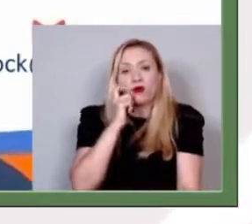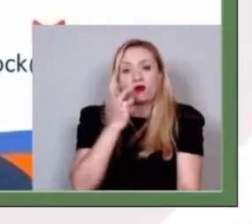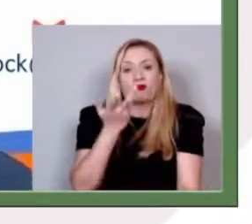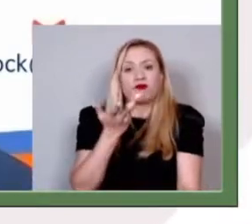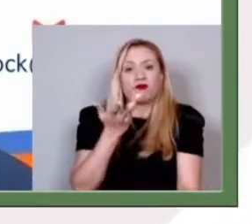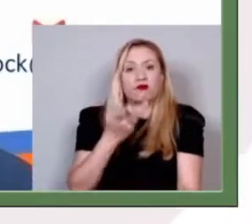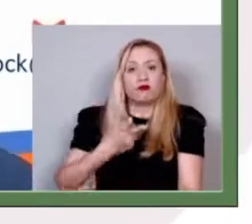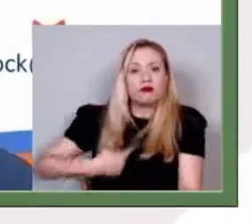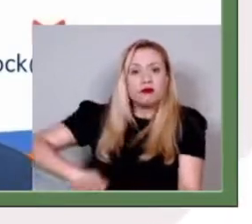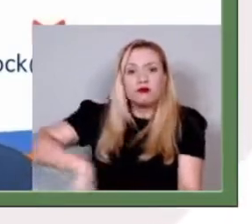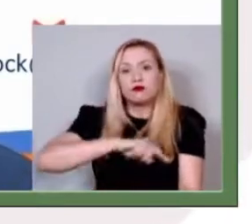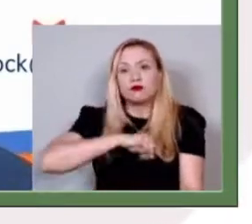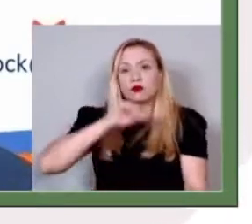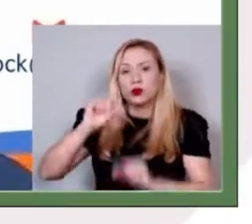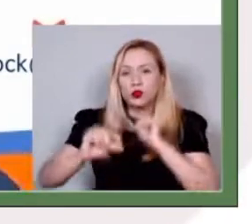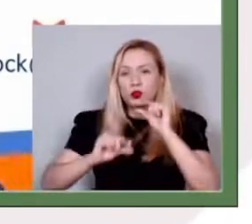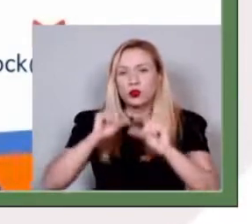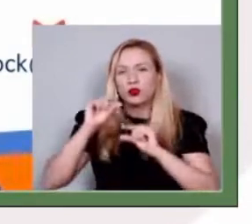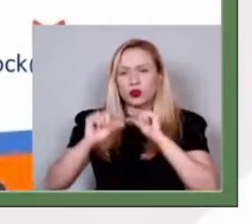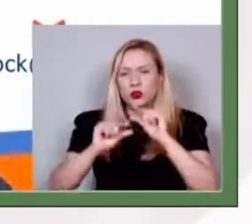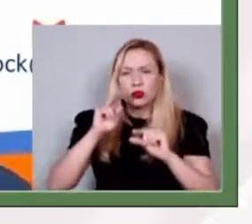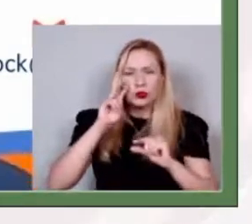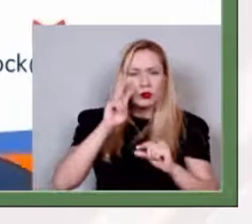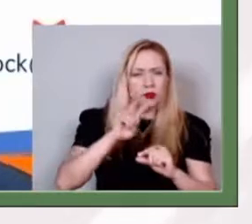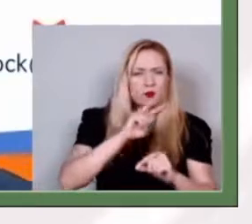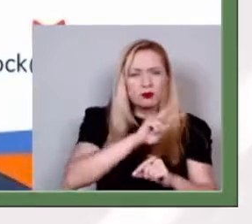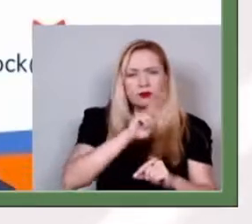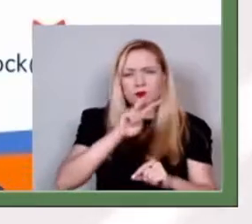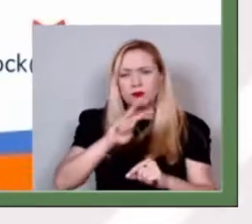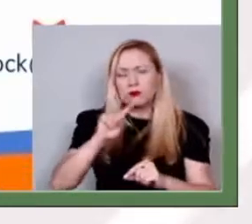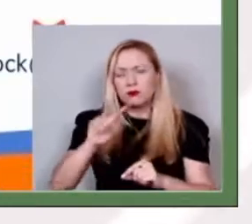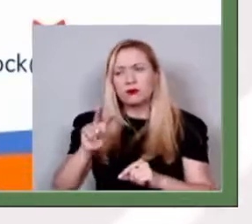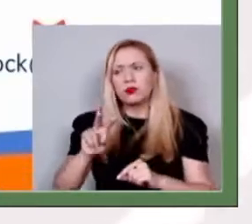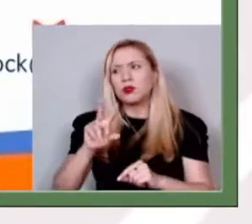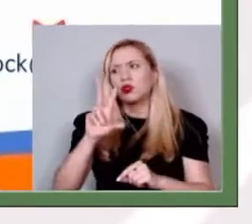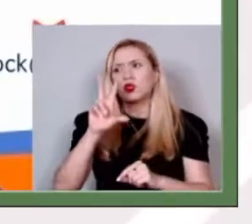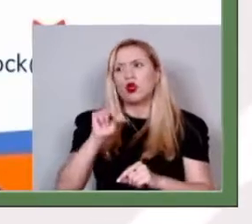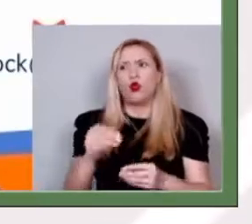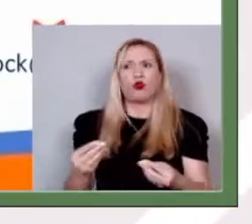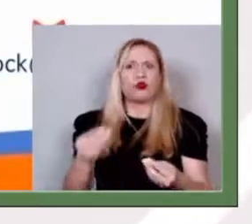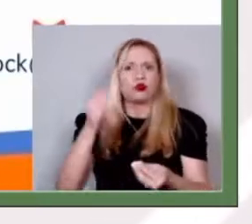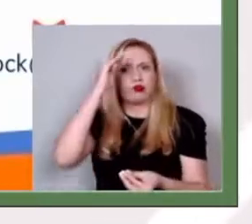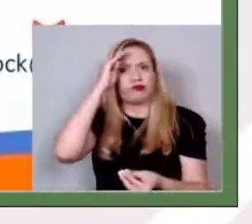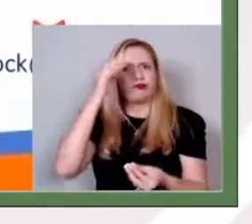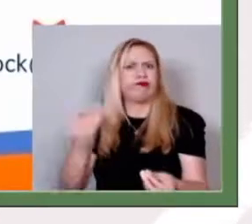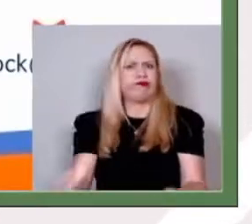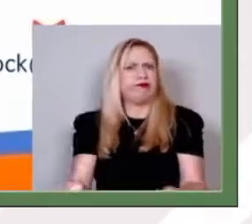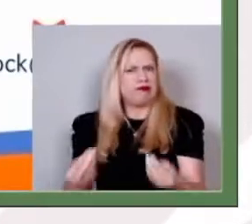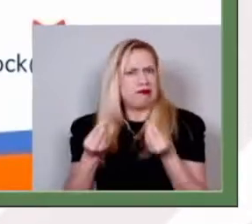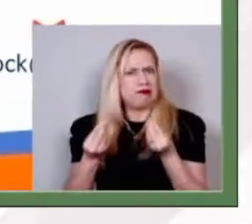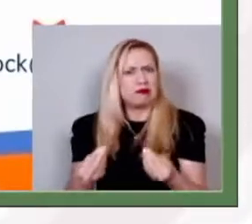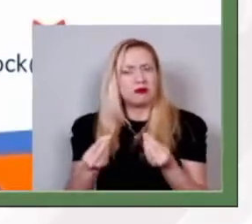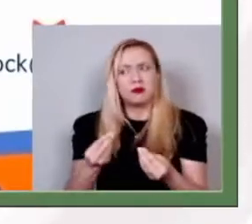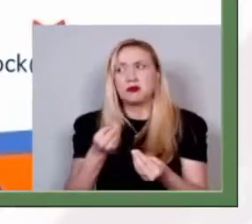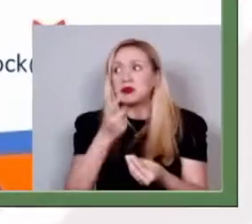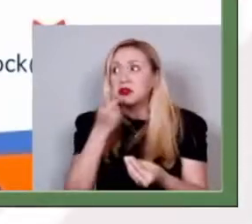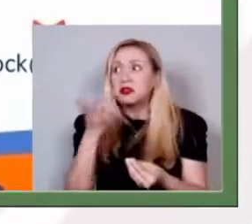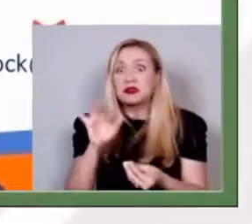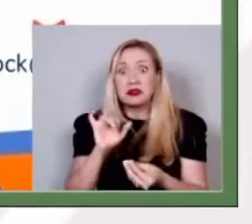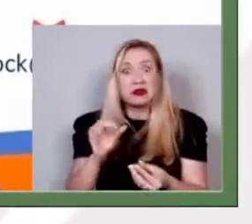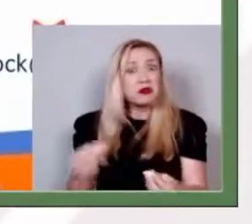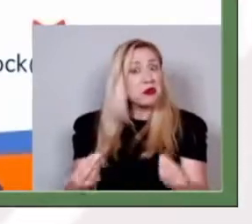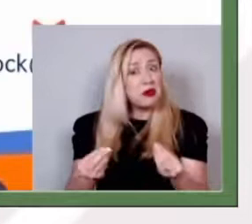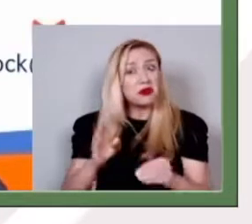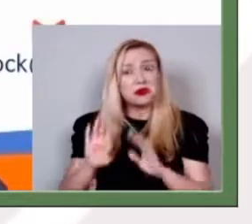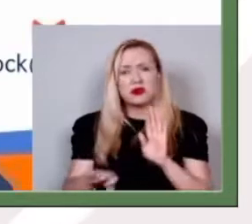lo que pudimos ir recabando, no fue tan grande el número como en un principio se había dicho,